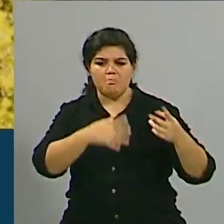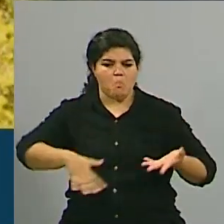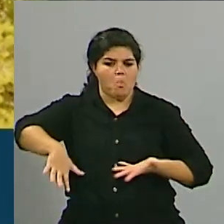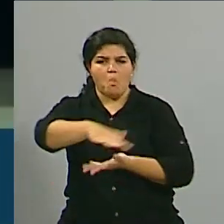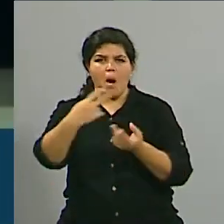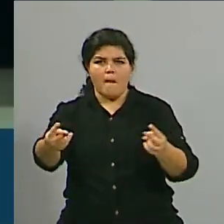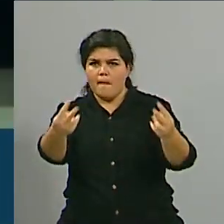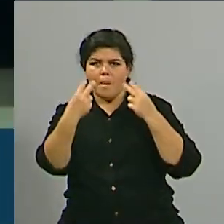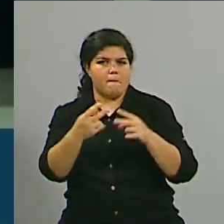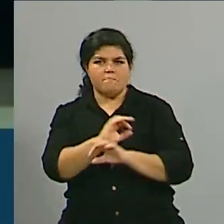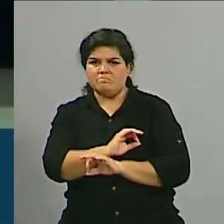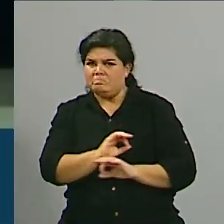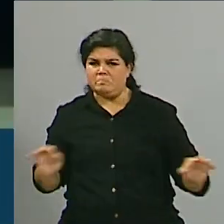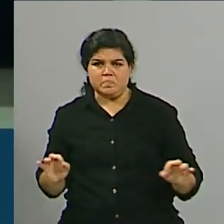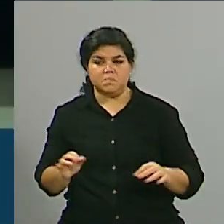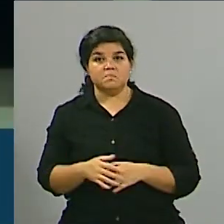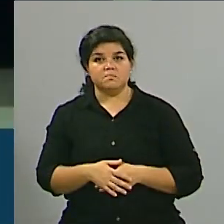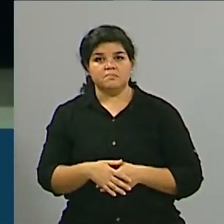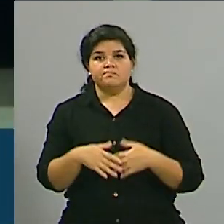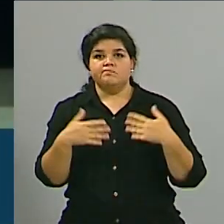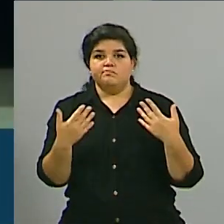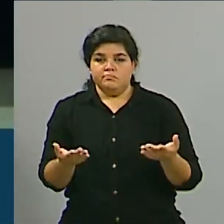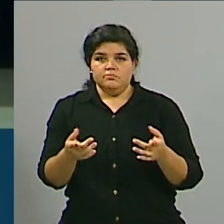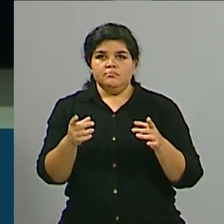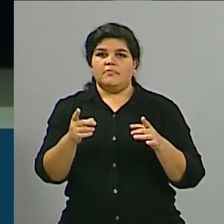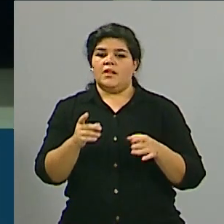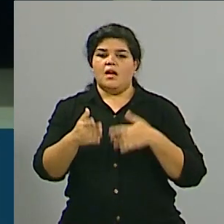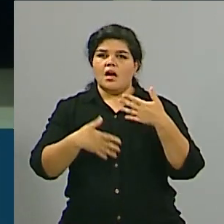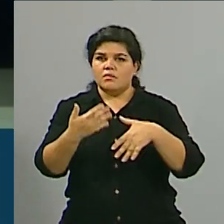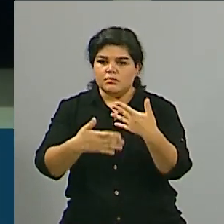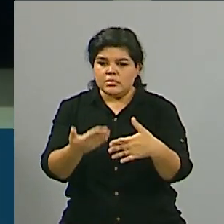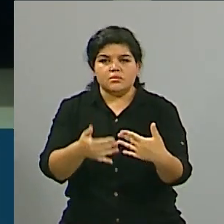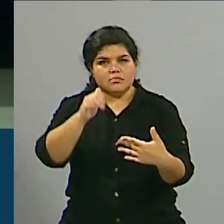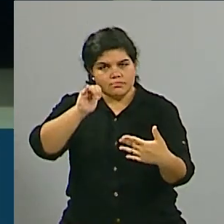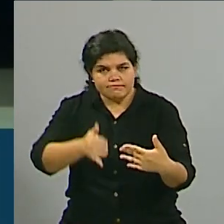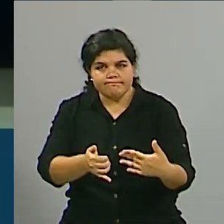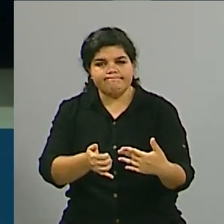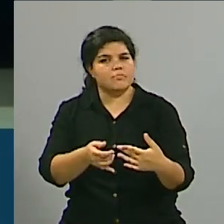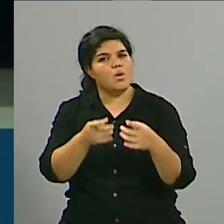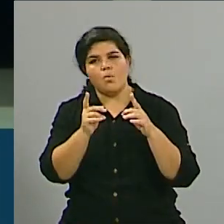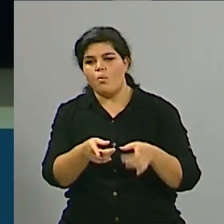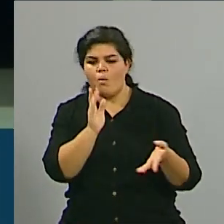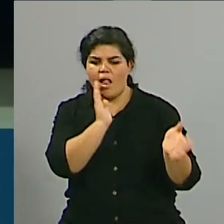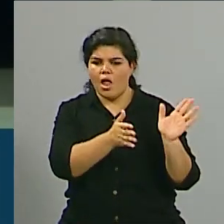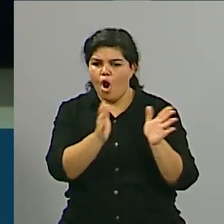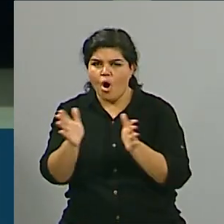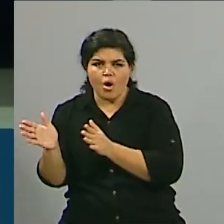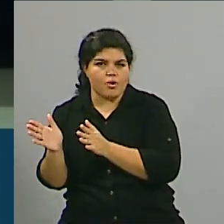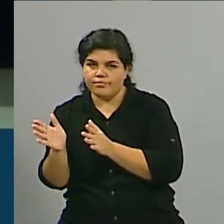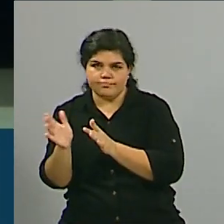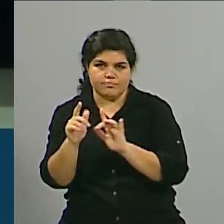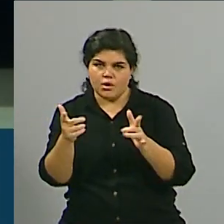algún funcionario. Y lo otro es el crecimiento desordenado. La Valle tenemos una tasa, según el